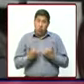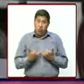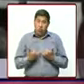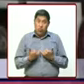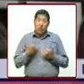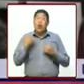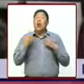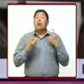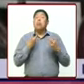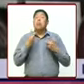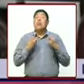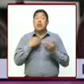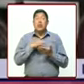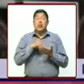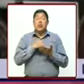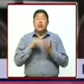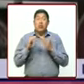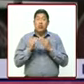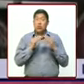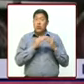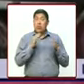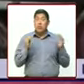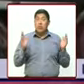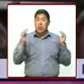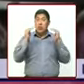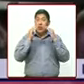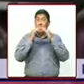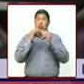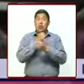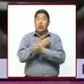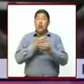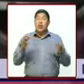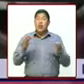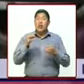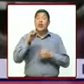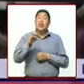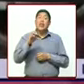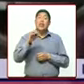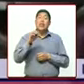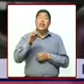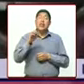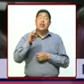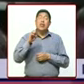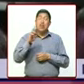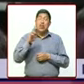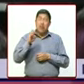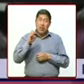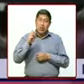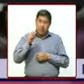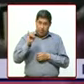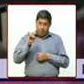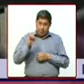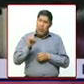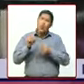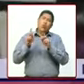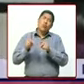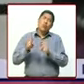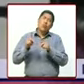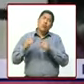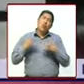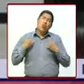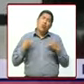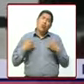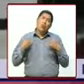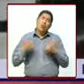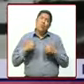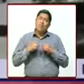ejemplo hemos visitado el centro de la ciudad de La Paz, exactamente las oficinas del Ceresi. Hemos también visitado ese punto y hemos hablado con gente particularmente joven que